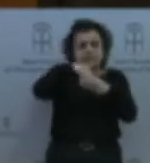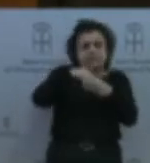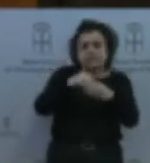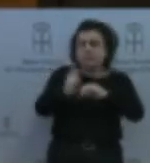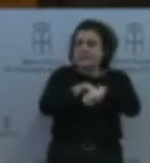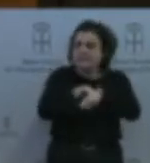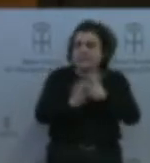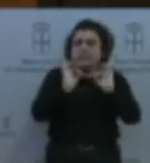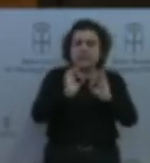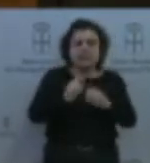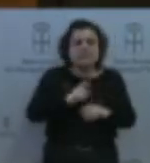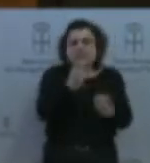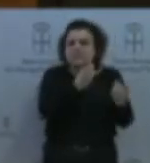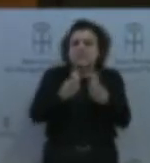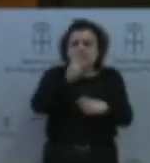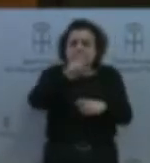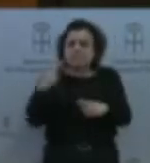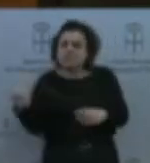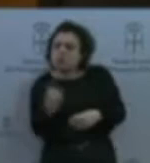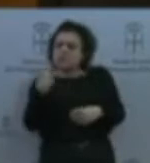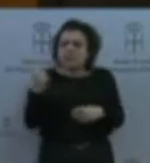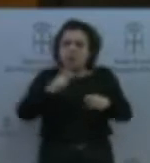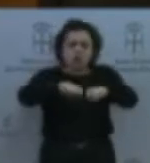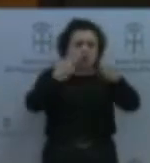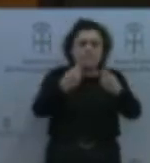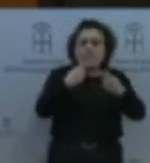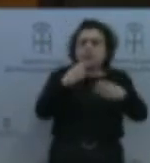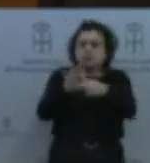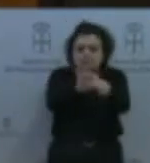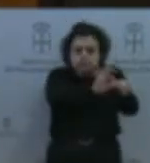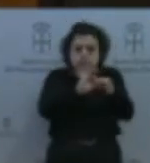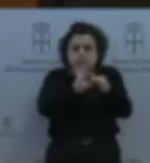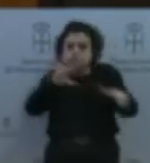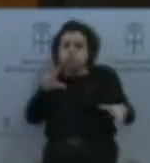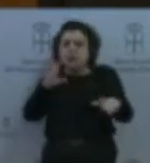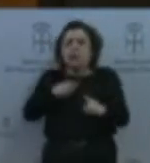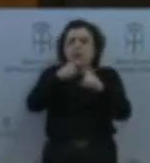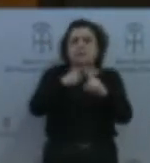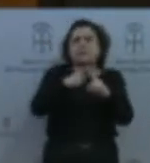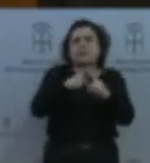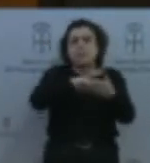romper cualquier yazo comunitario para llevar adelante el su proyecto político. Por eso se oponen al asturiano.